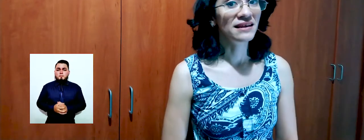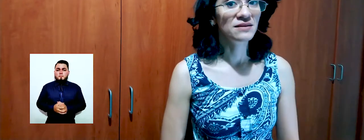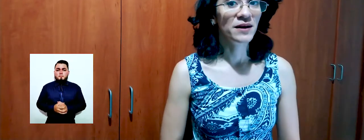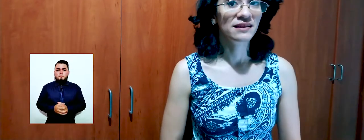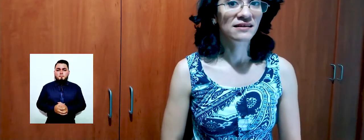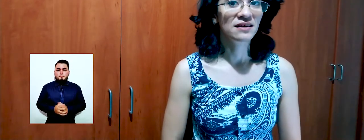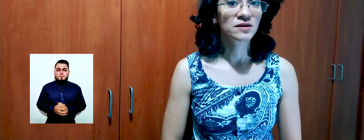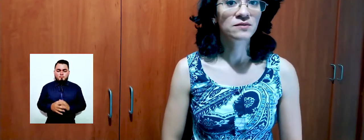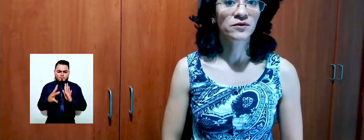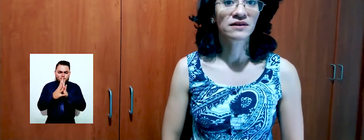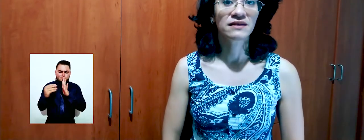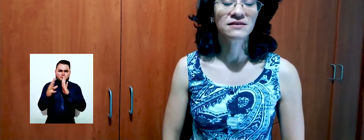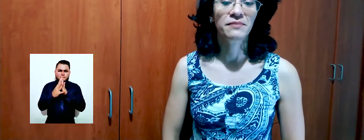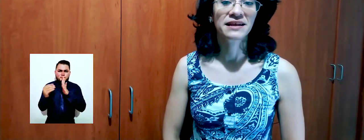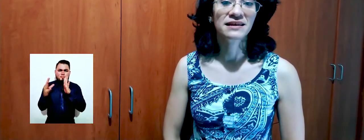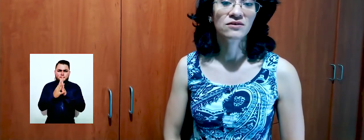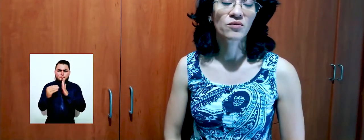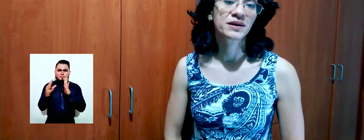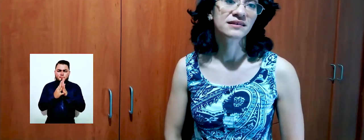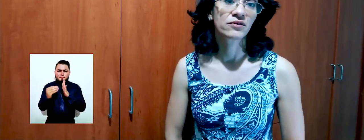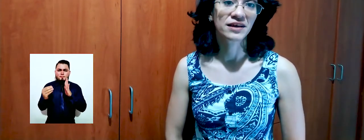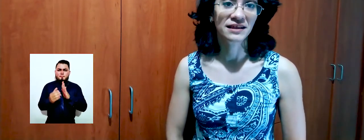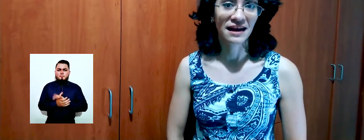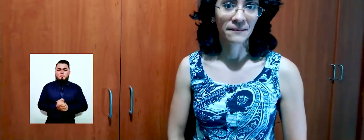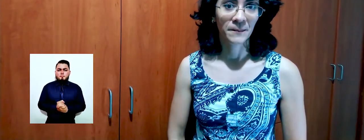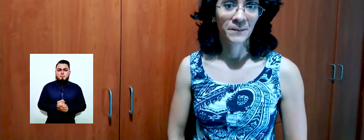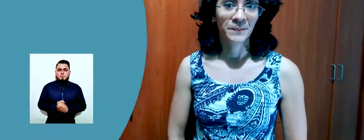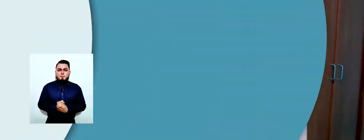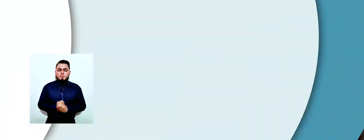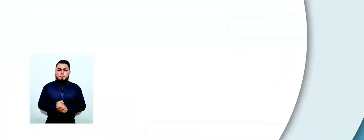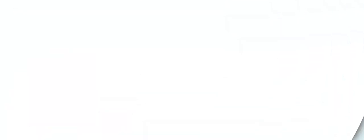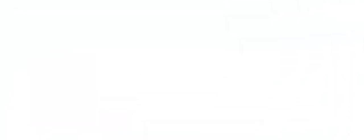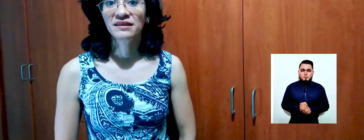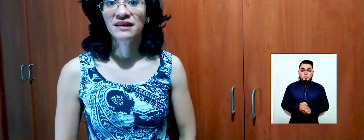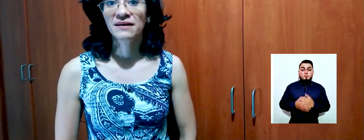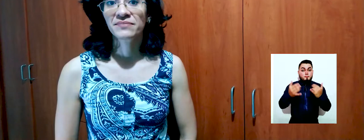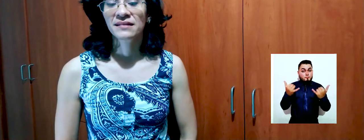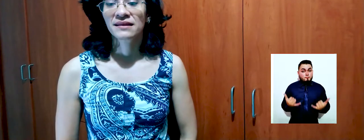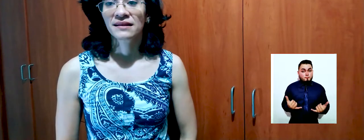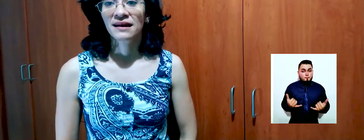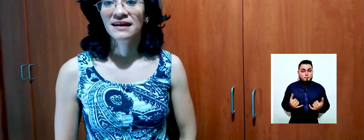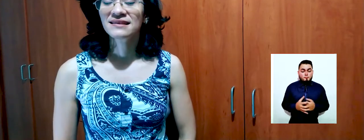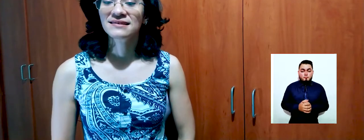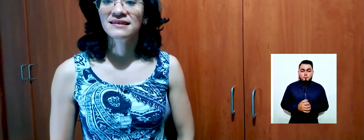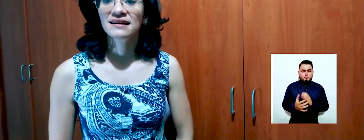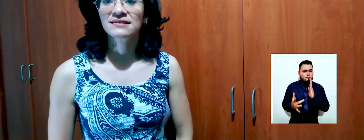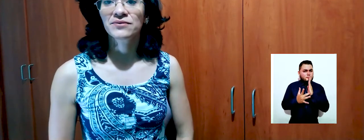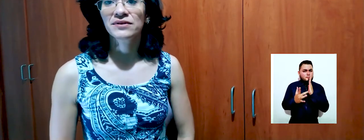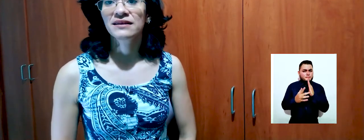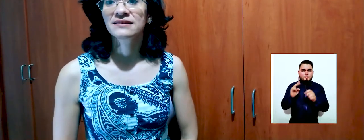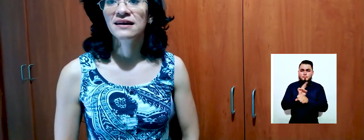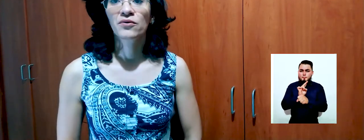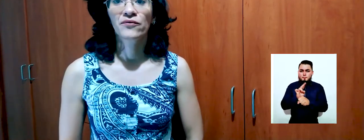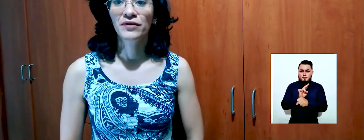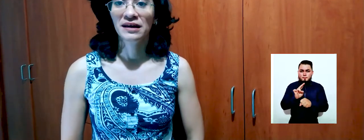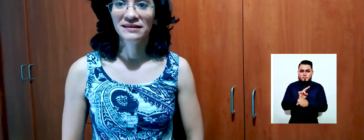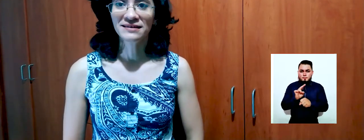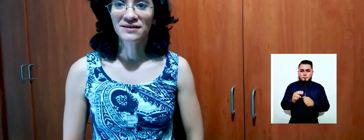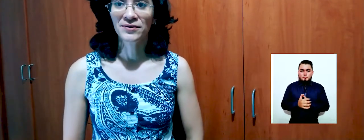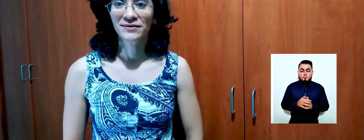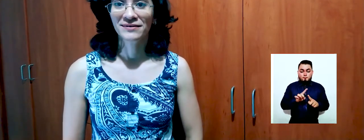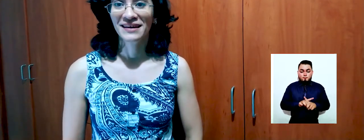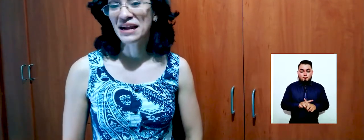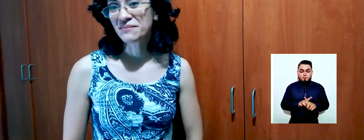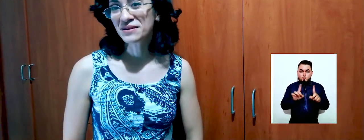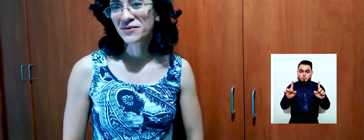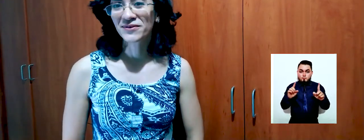reproducir imágenes para tener disponibles varias copias del original. Hoy en día, estas técnicas se utilizan con un fin